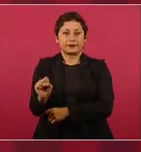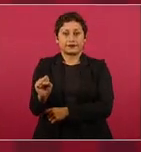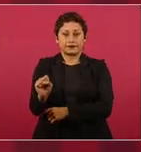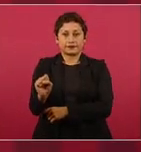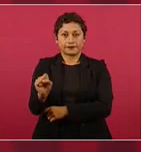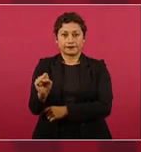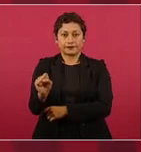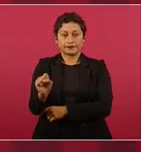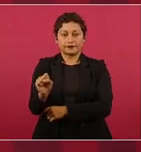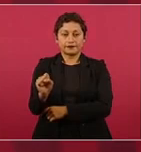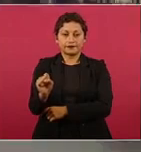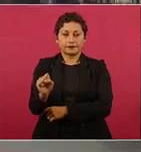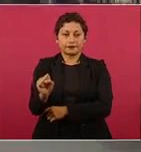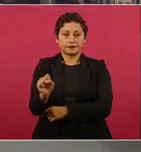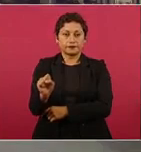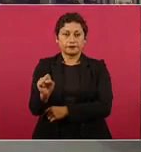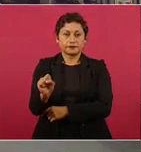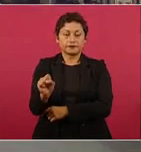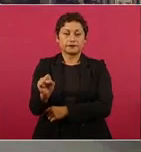Habían quedado